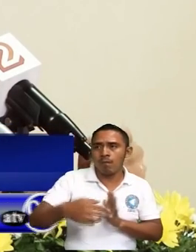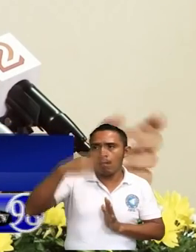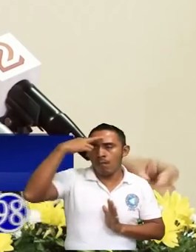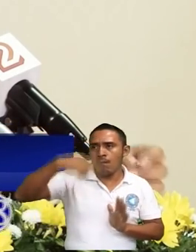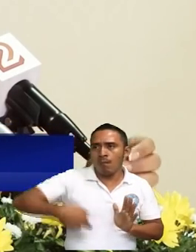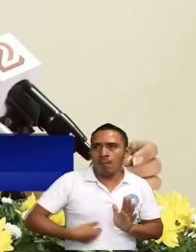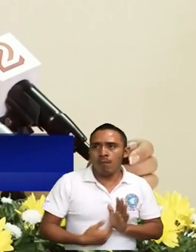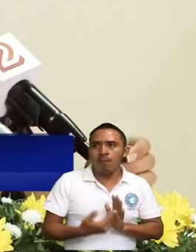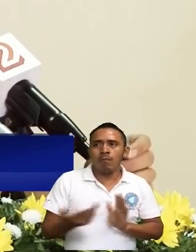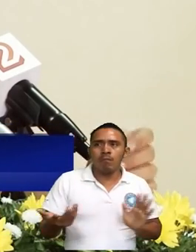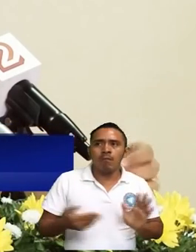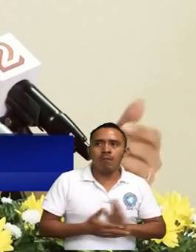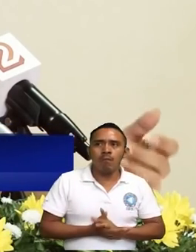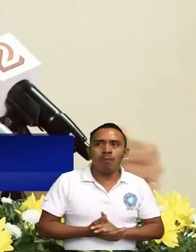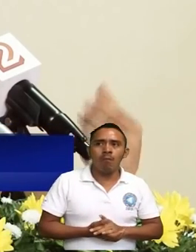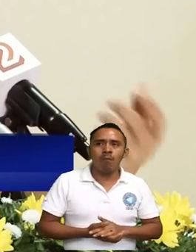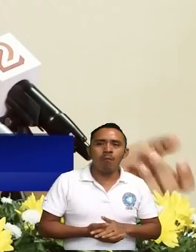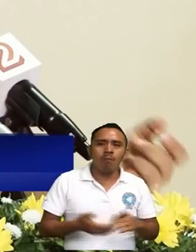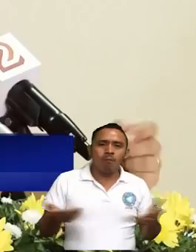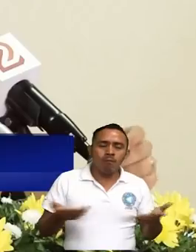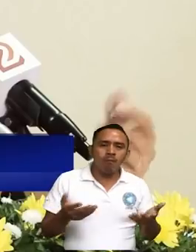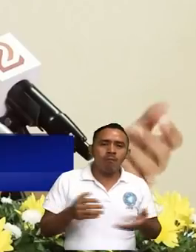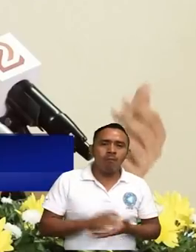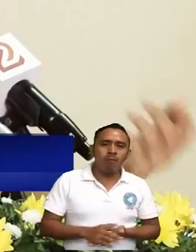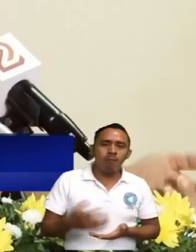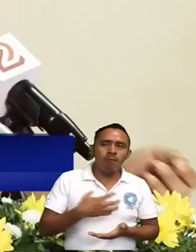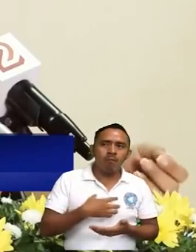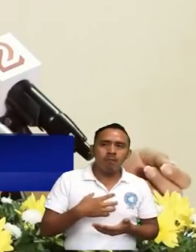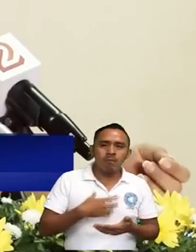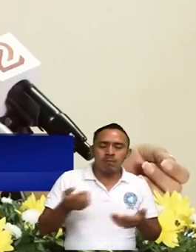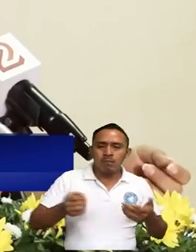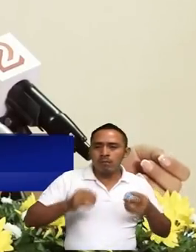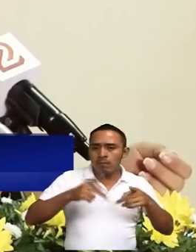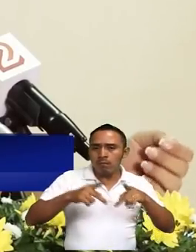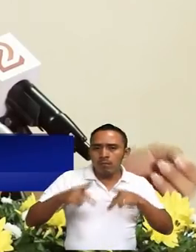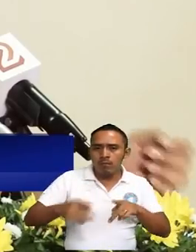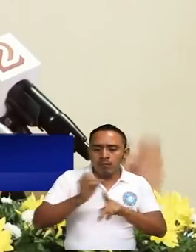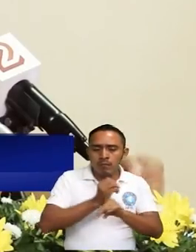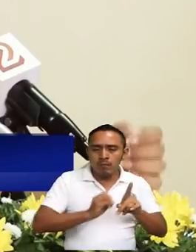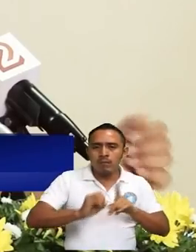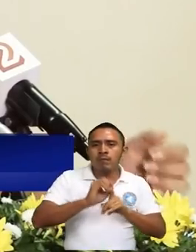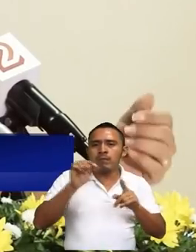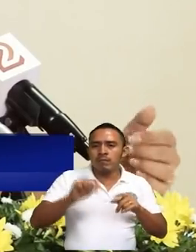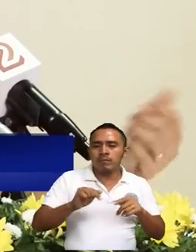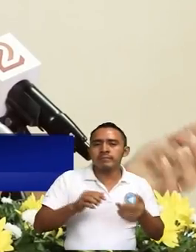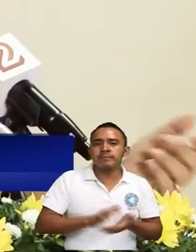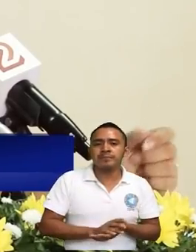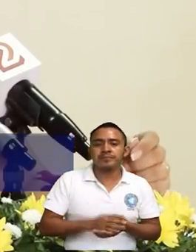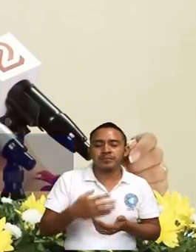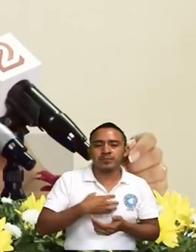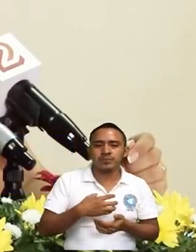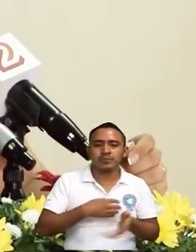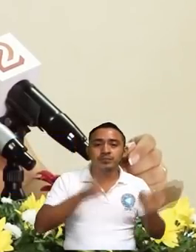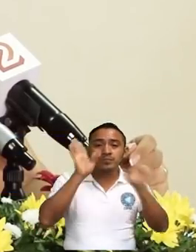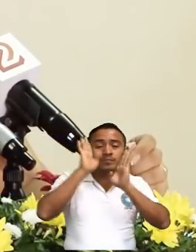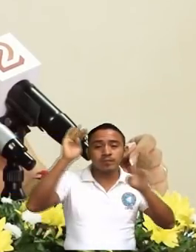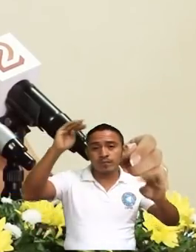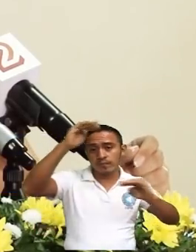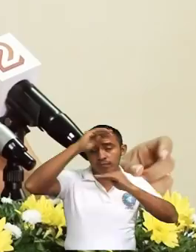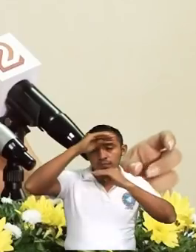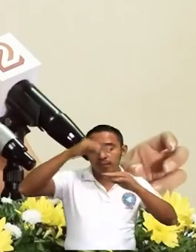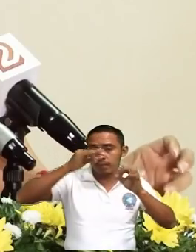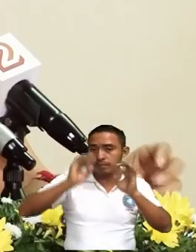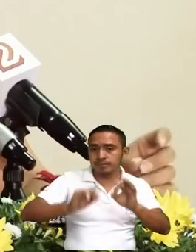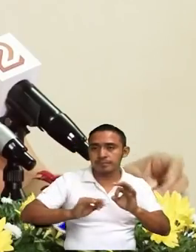responsabilidad de nuestros productores, de nuestra gente organizada a través de esta red de reservas silvestres privadas,